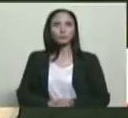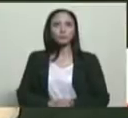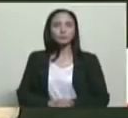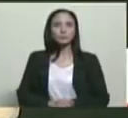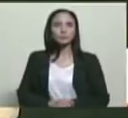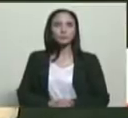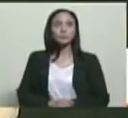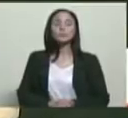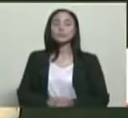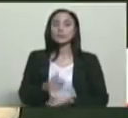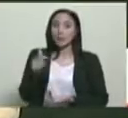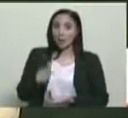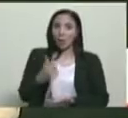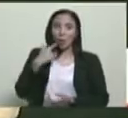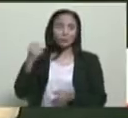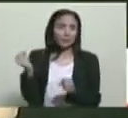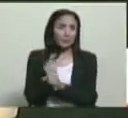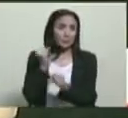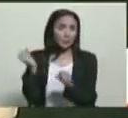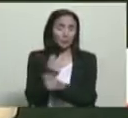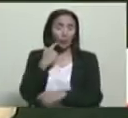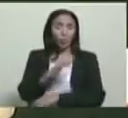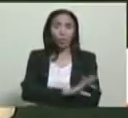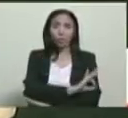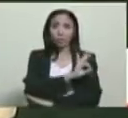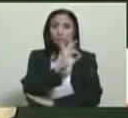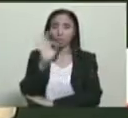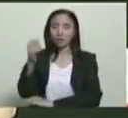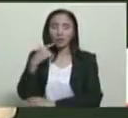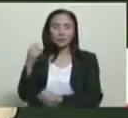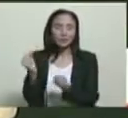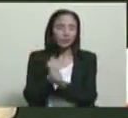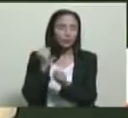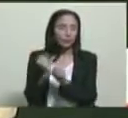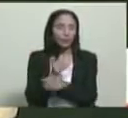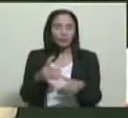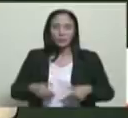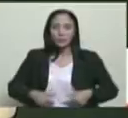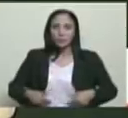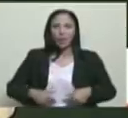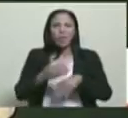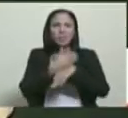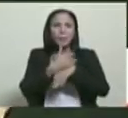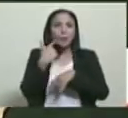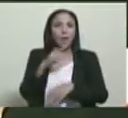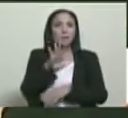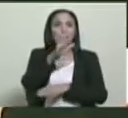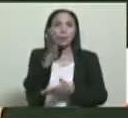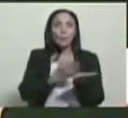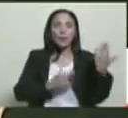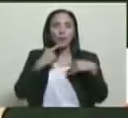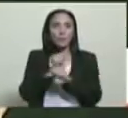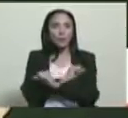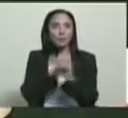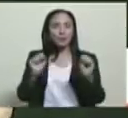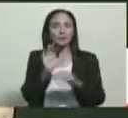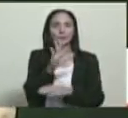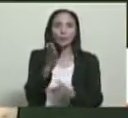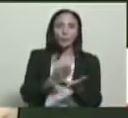día ha sido bonito. Me gusta cuando el día es así. Tempranito, mire, a las 5:30 de la mañana.